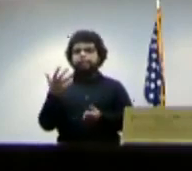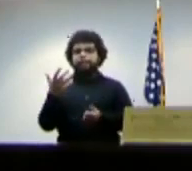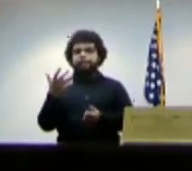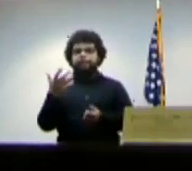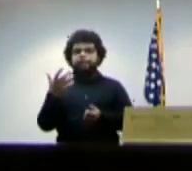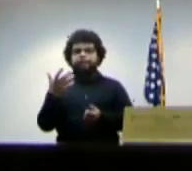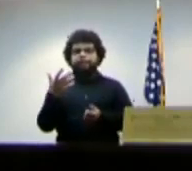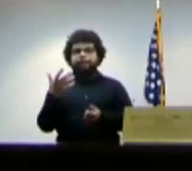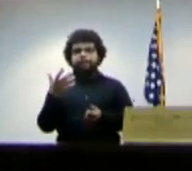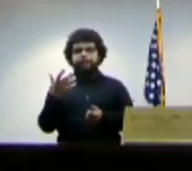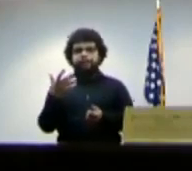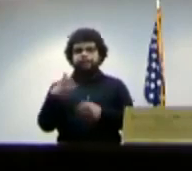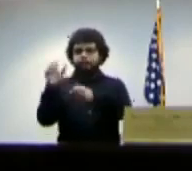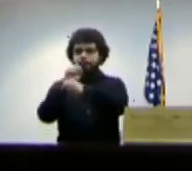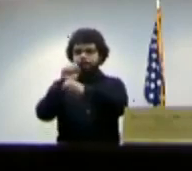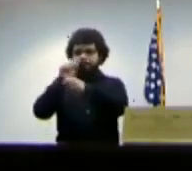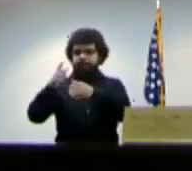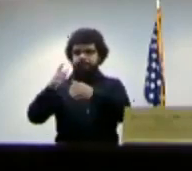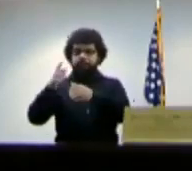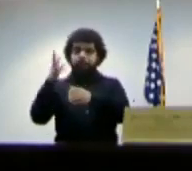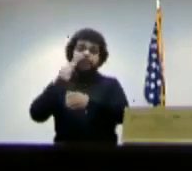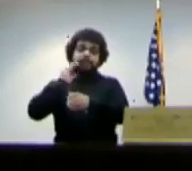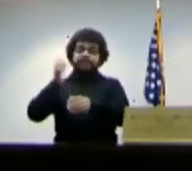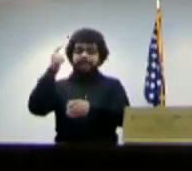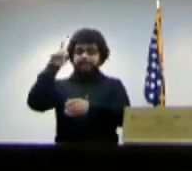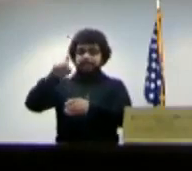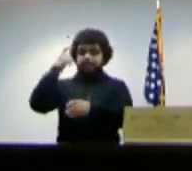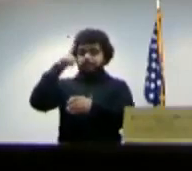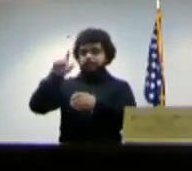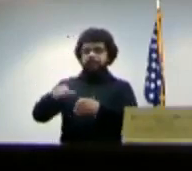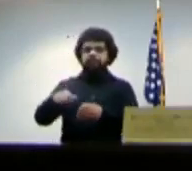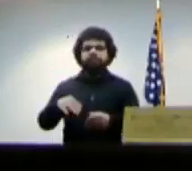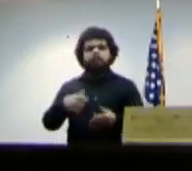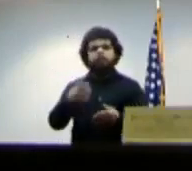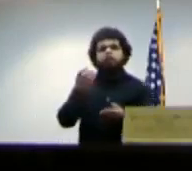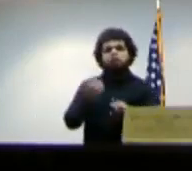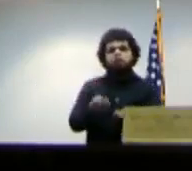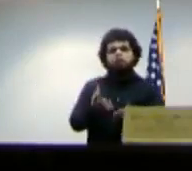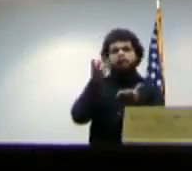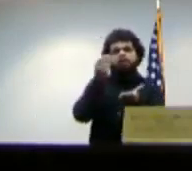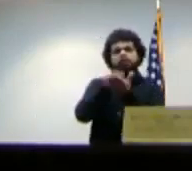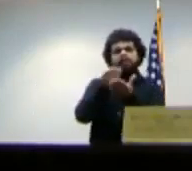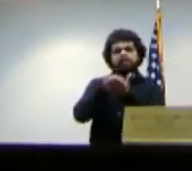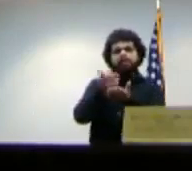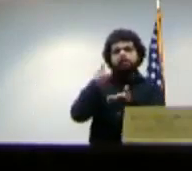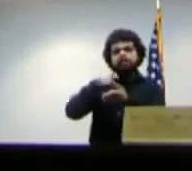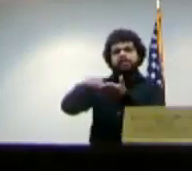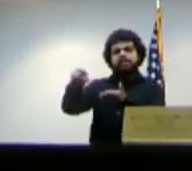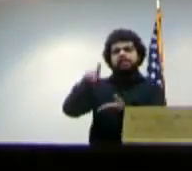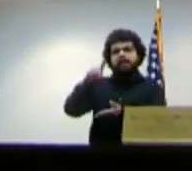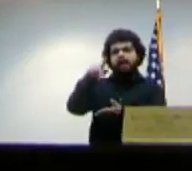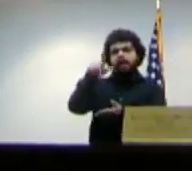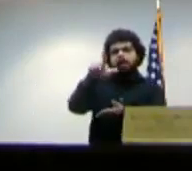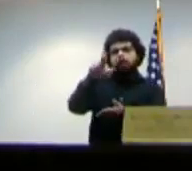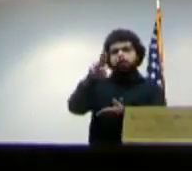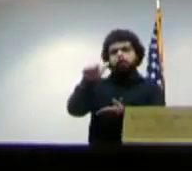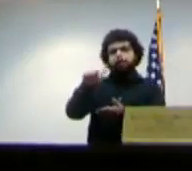los peritos de transmisión y distribución que se necesitaban para poder... ¿Cuánto dinero recibe Luma por eso? El presupuesto son